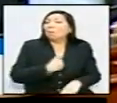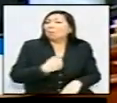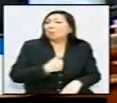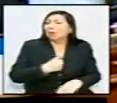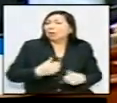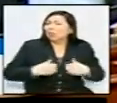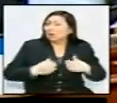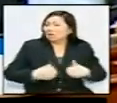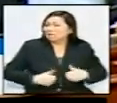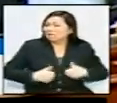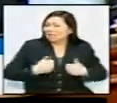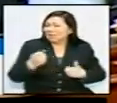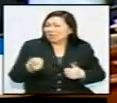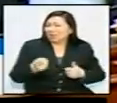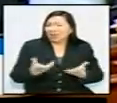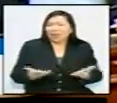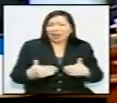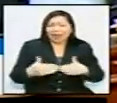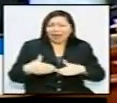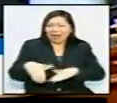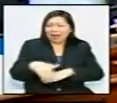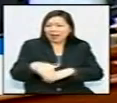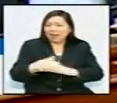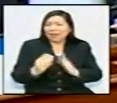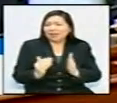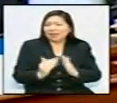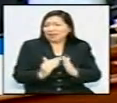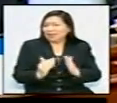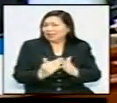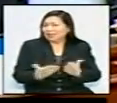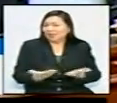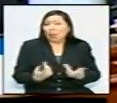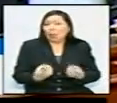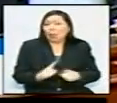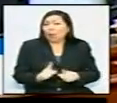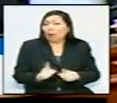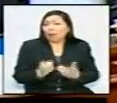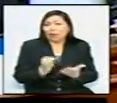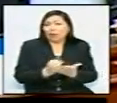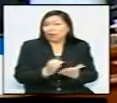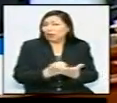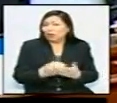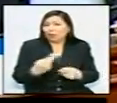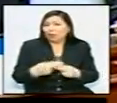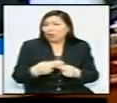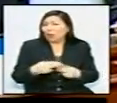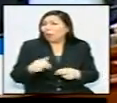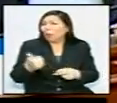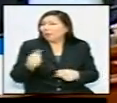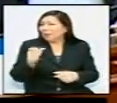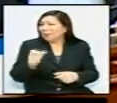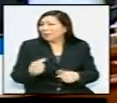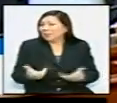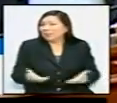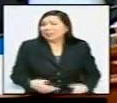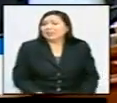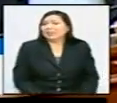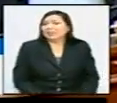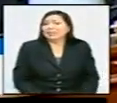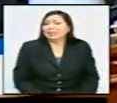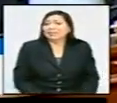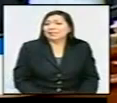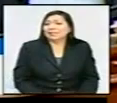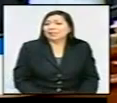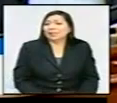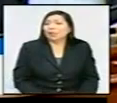haya vivido en una dirección, en un departamento, cuando ese contrato está en nombre de otras personas? Y la